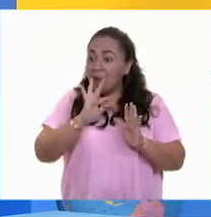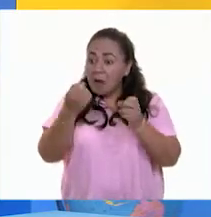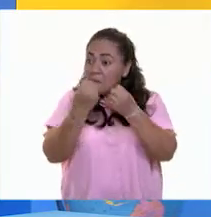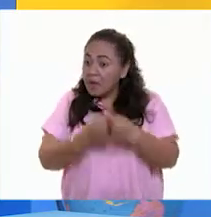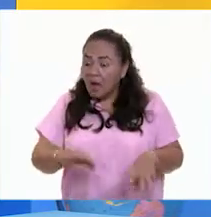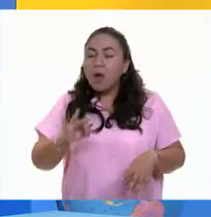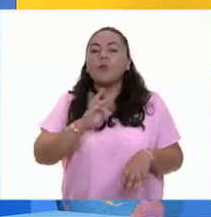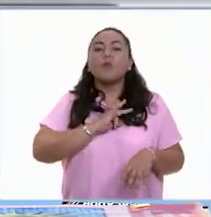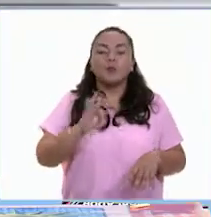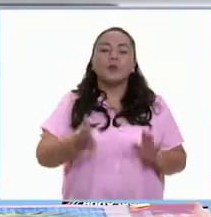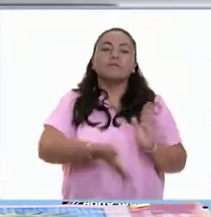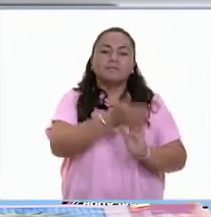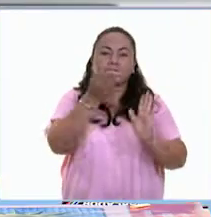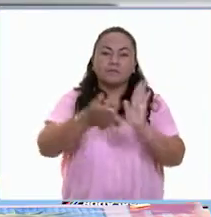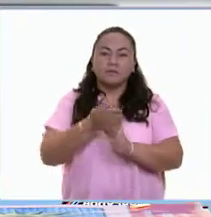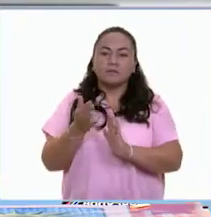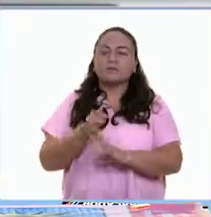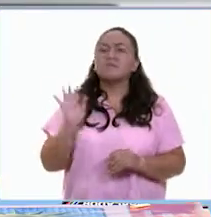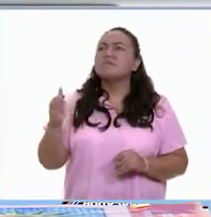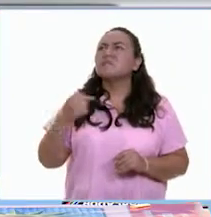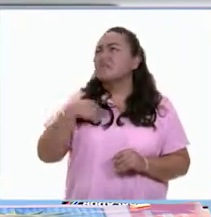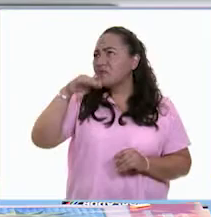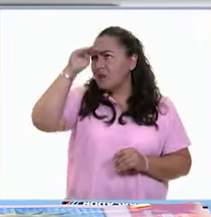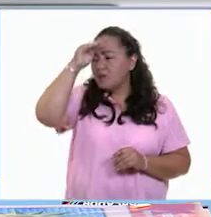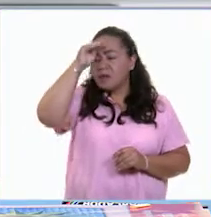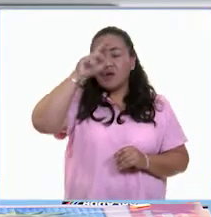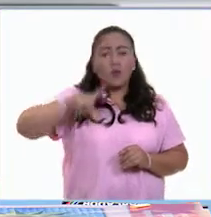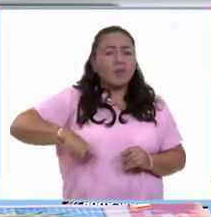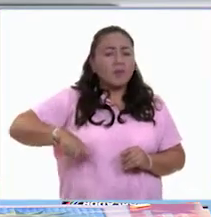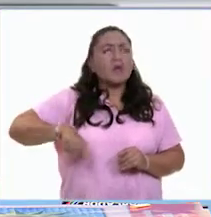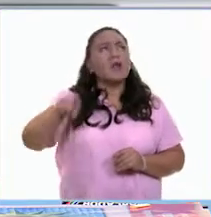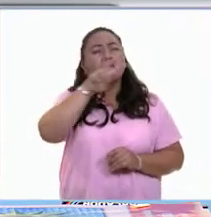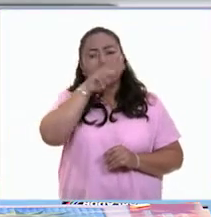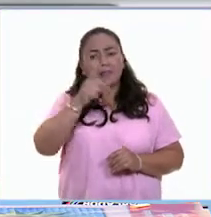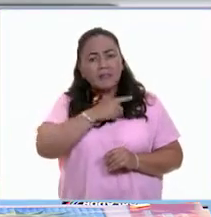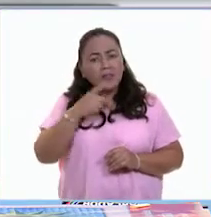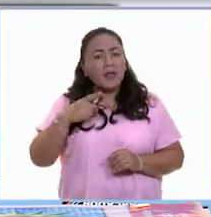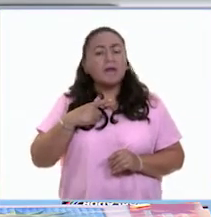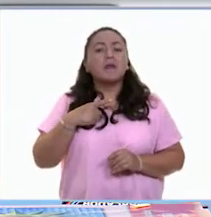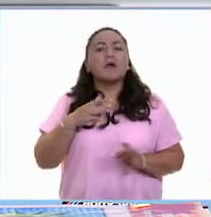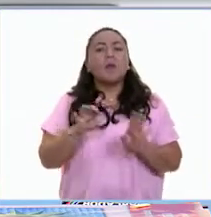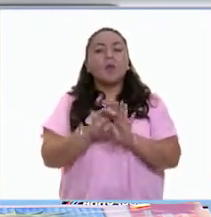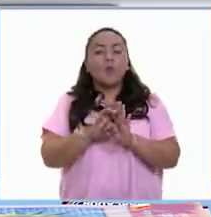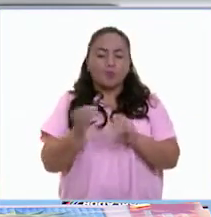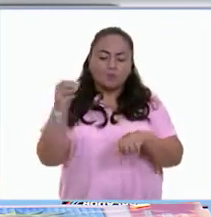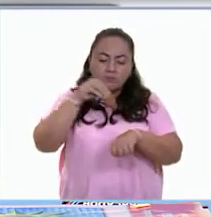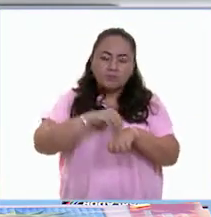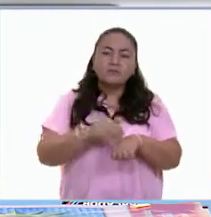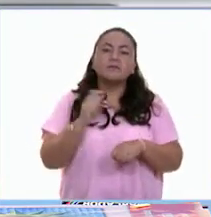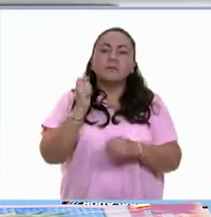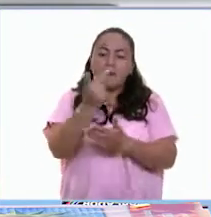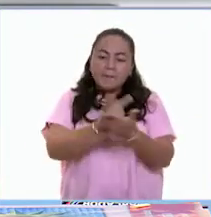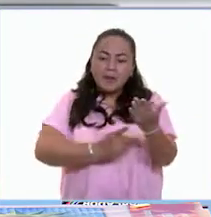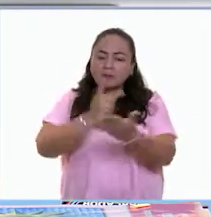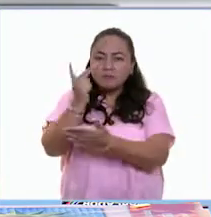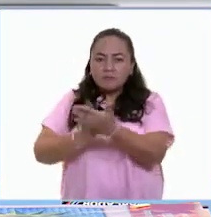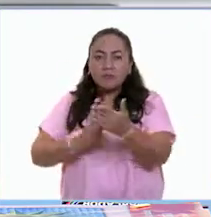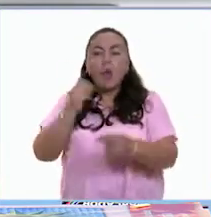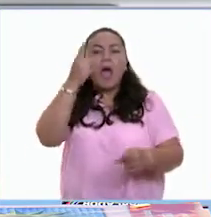hayan perdido. Yo considero que los gobiernos deberían de tomar medidas de planificación o